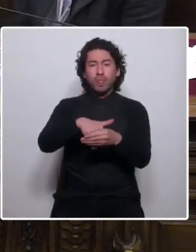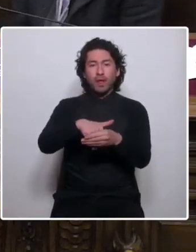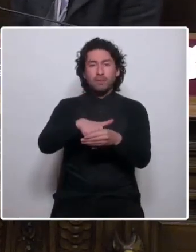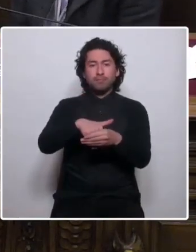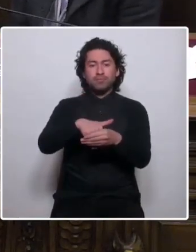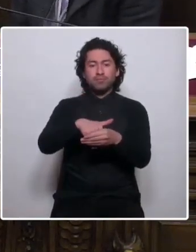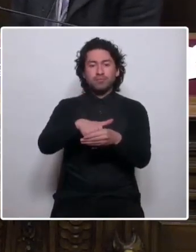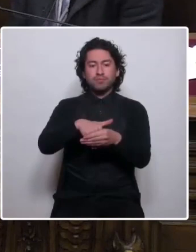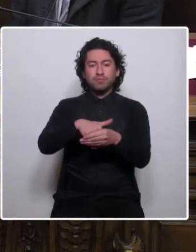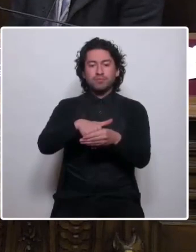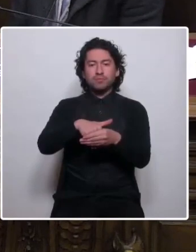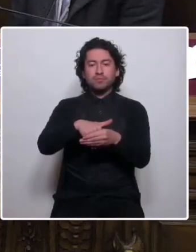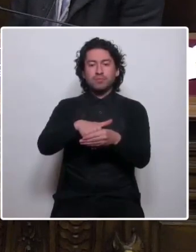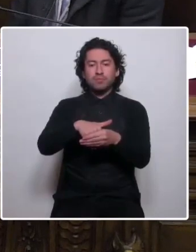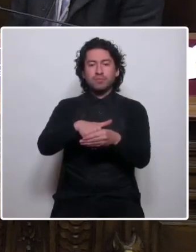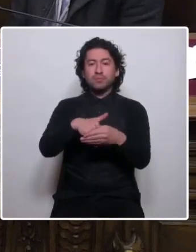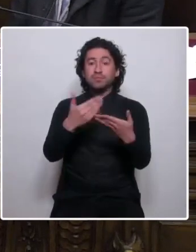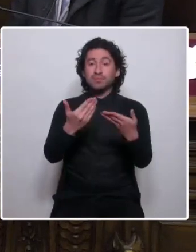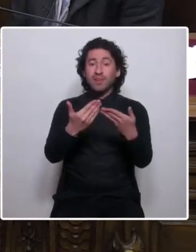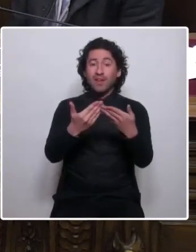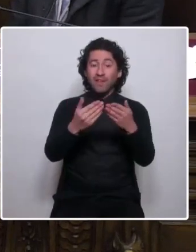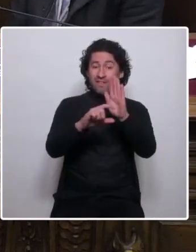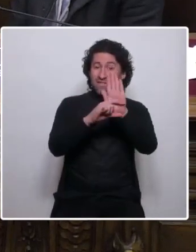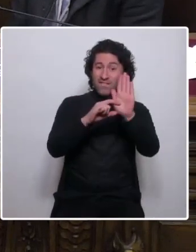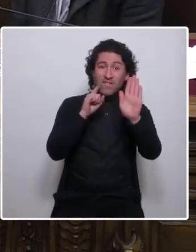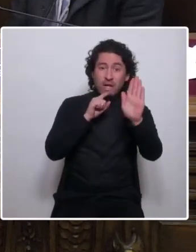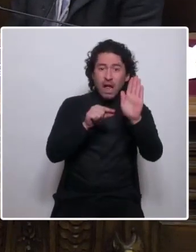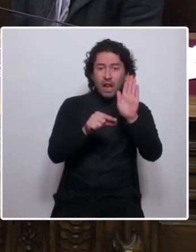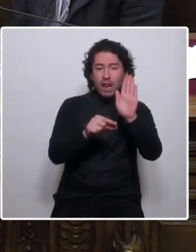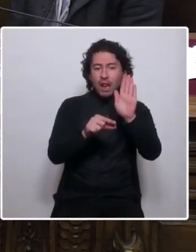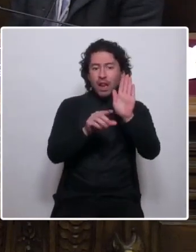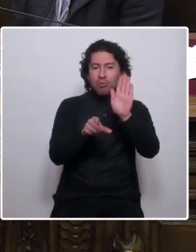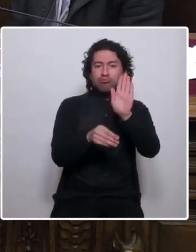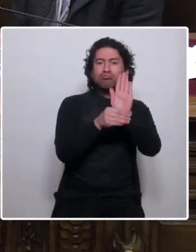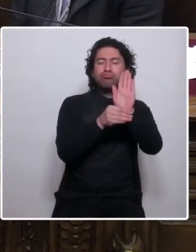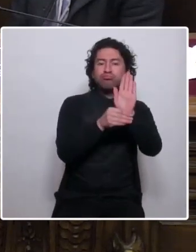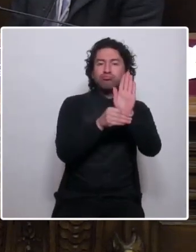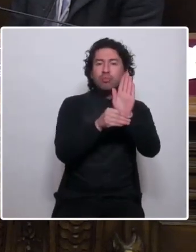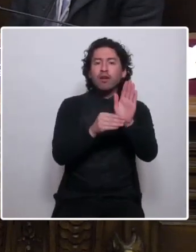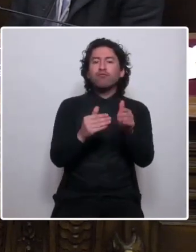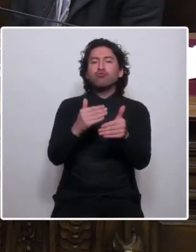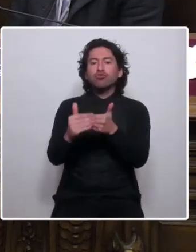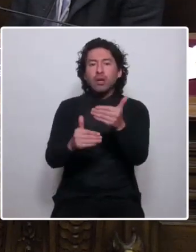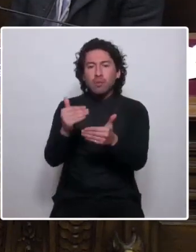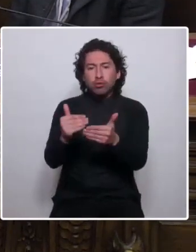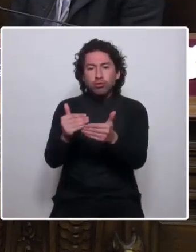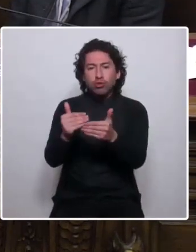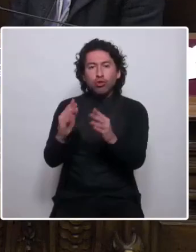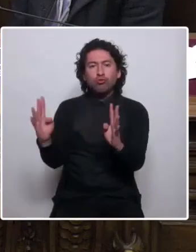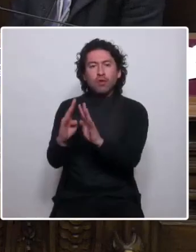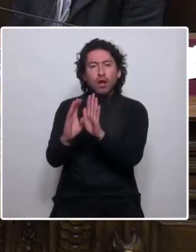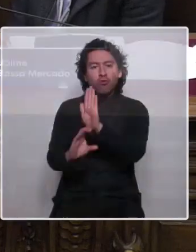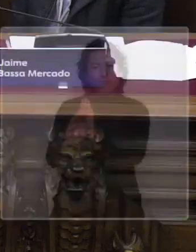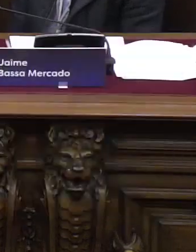Para agregar, a continuación de la frase, se pondrán en tabla la otra frase de funcionamiento de la convención.